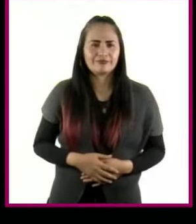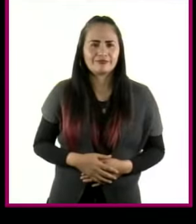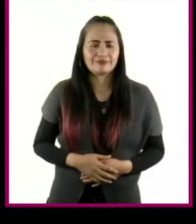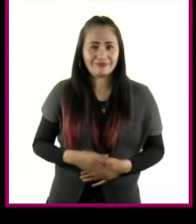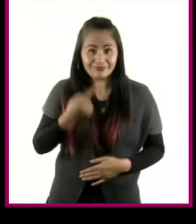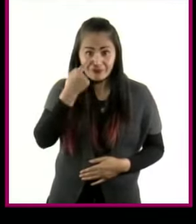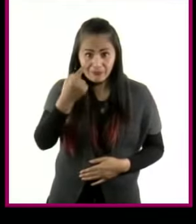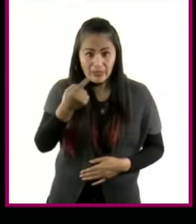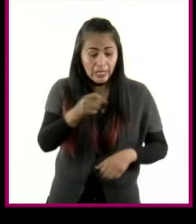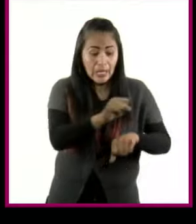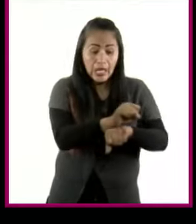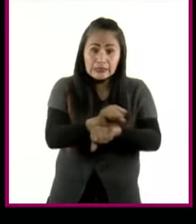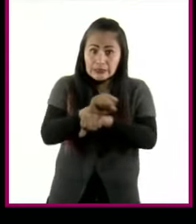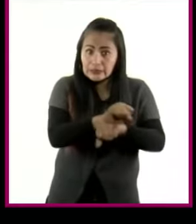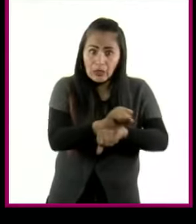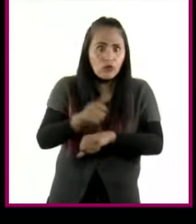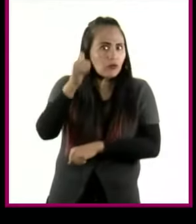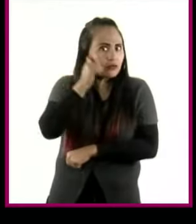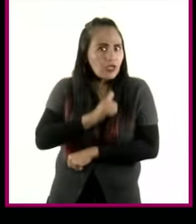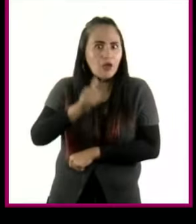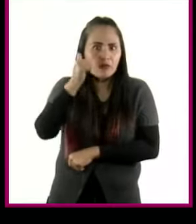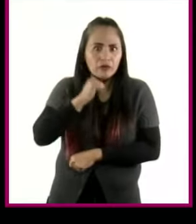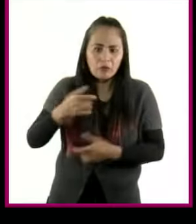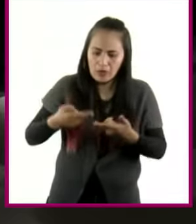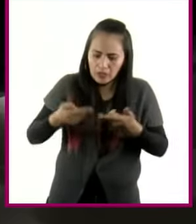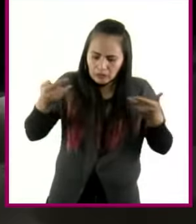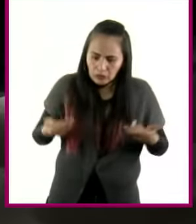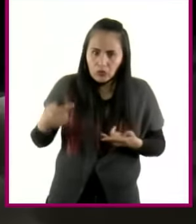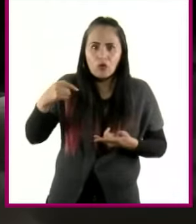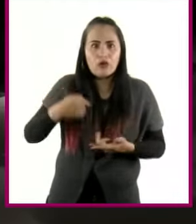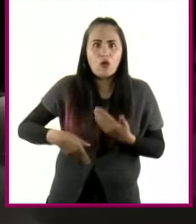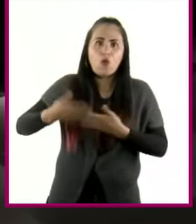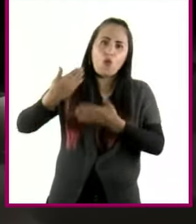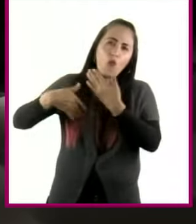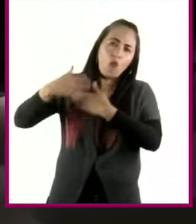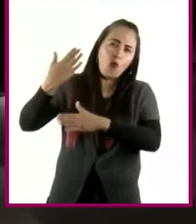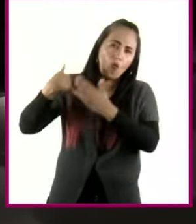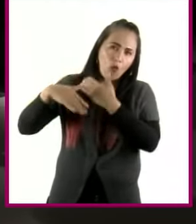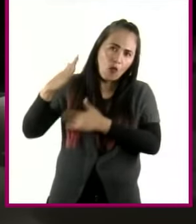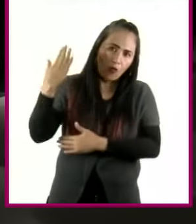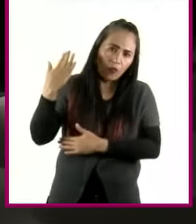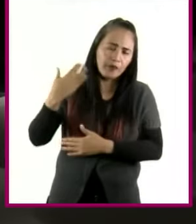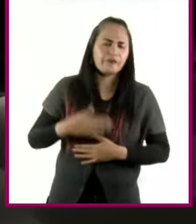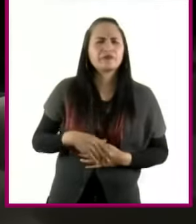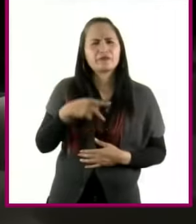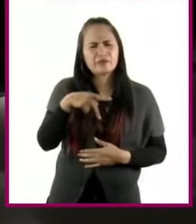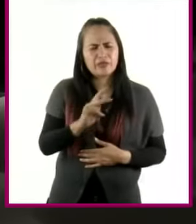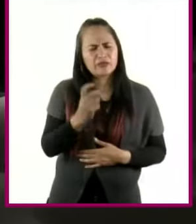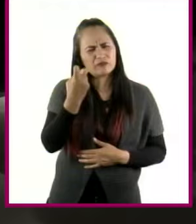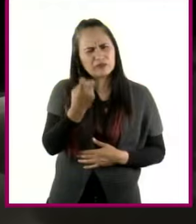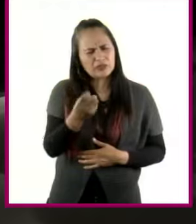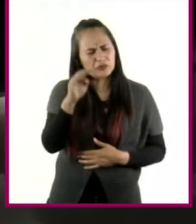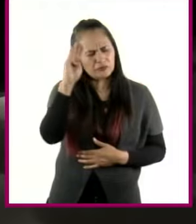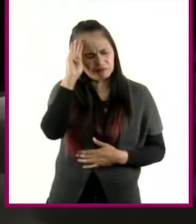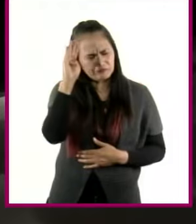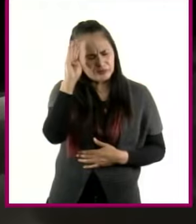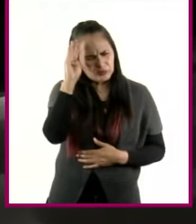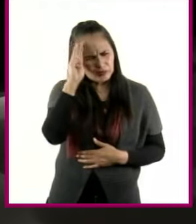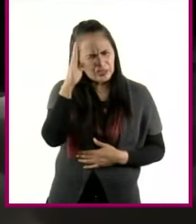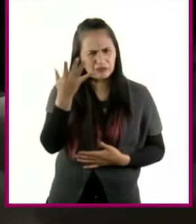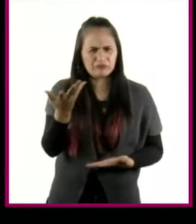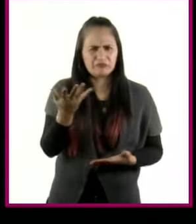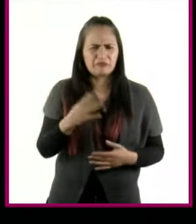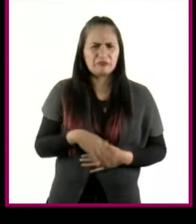La esclavitud ha estado presente en nuestra historia. Pero ello además nos lleva a preguntarnos algo más